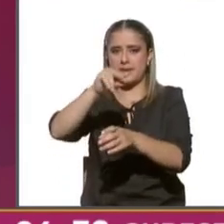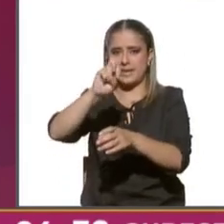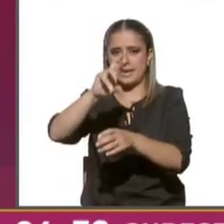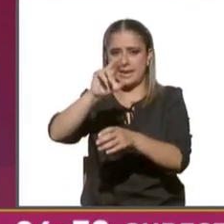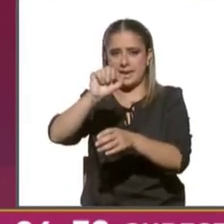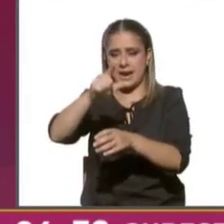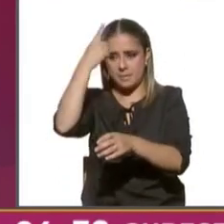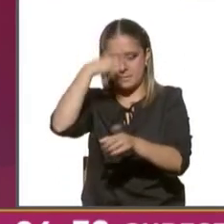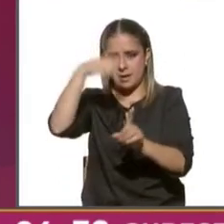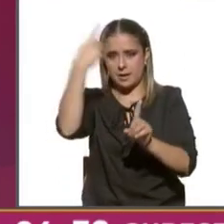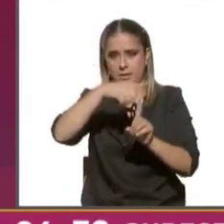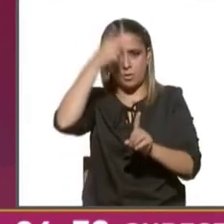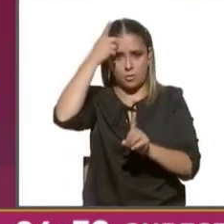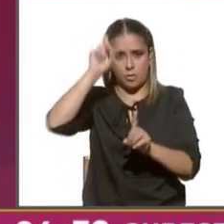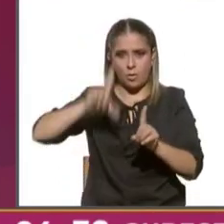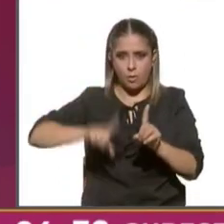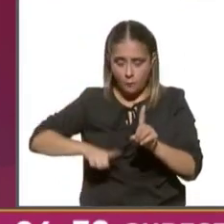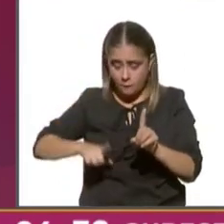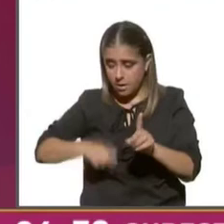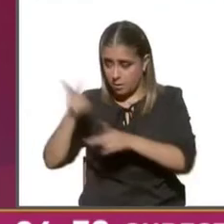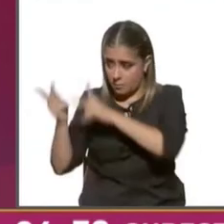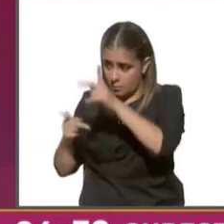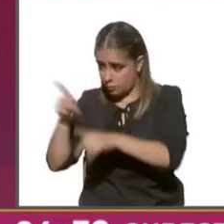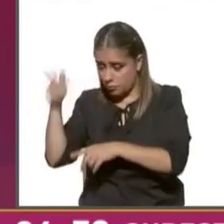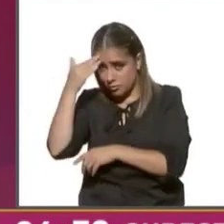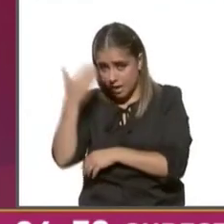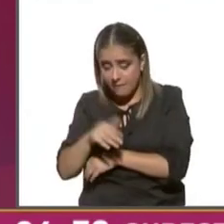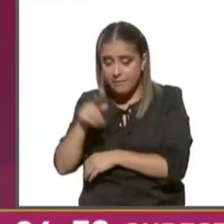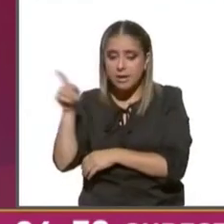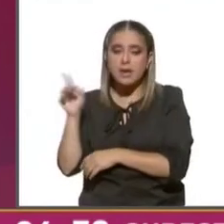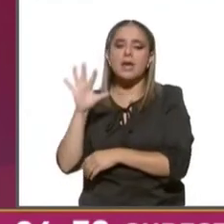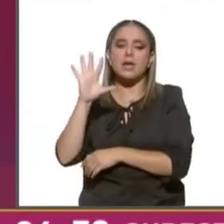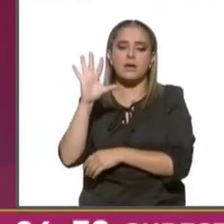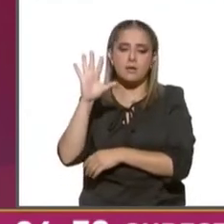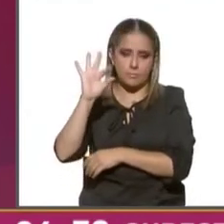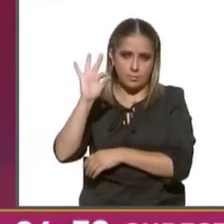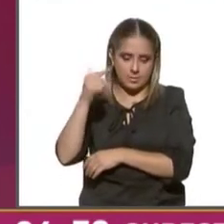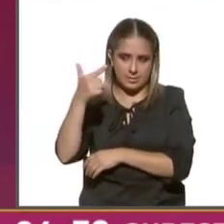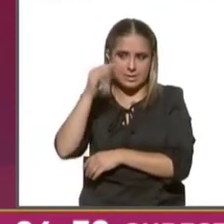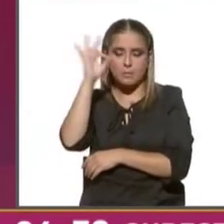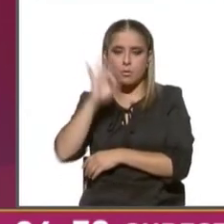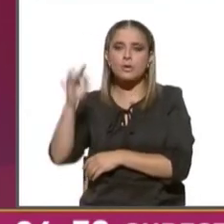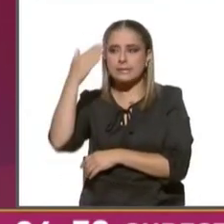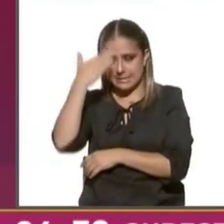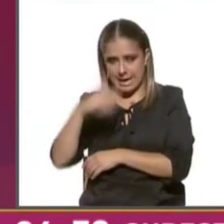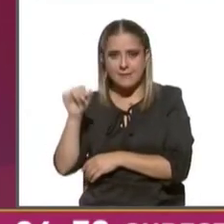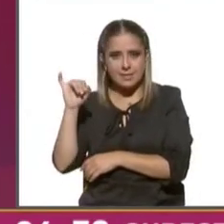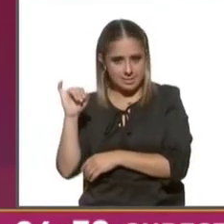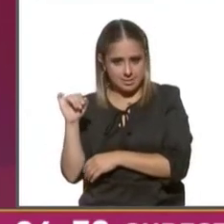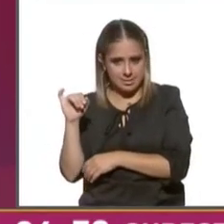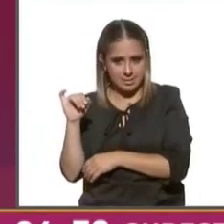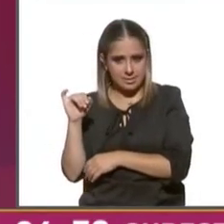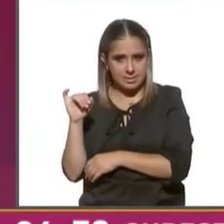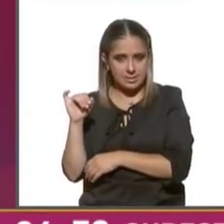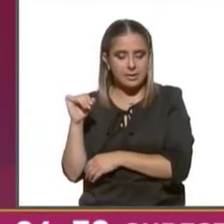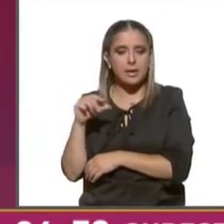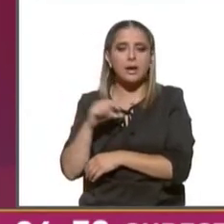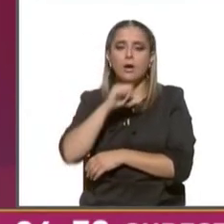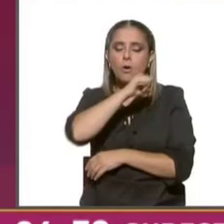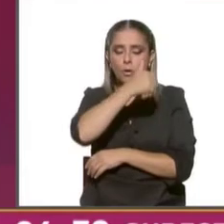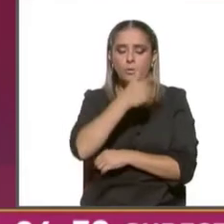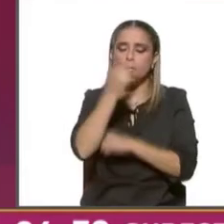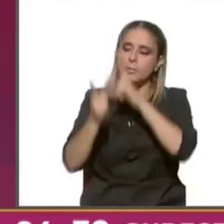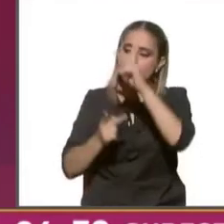de la nación. Está enterado 47%. Y luego preguntamos sobre si se enteró